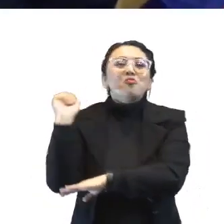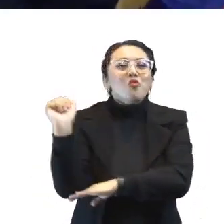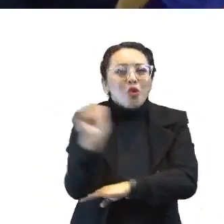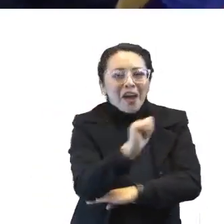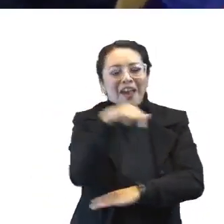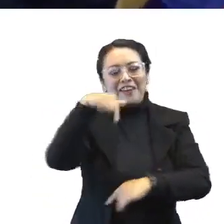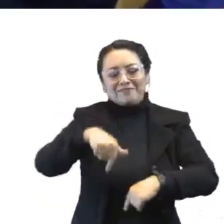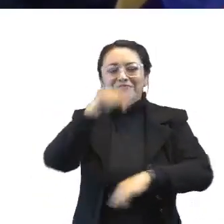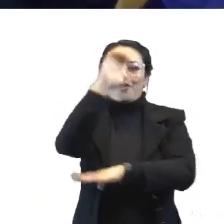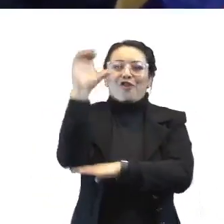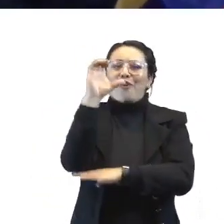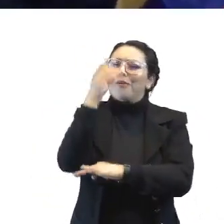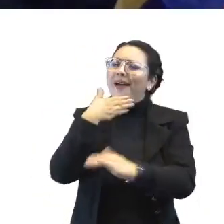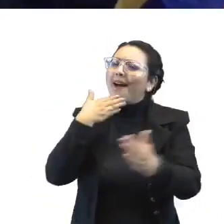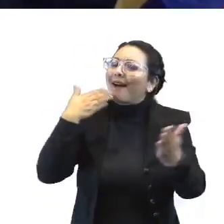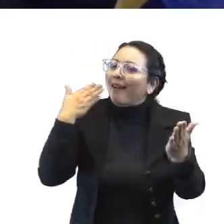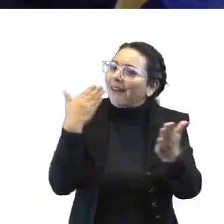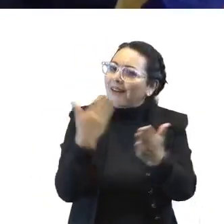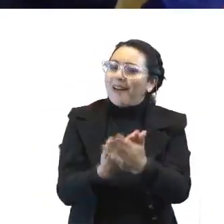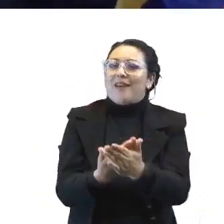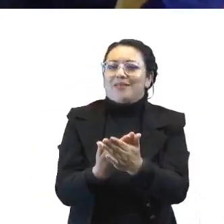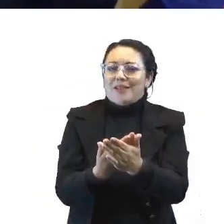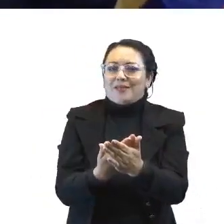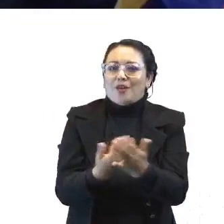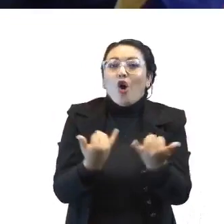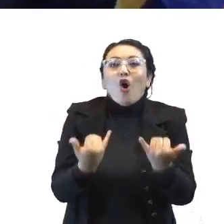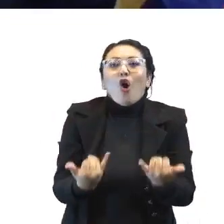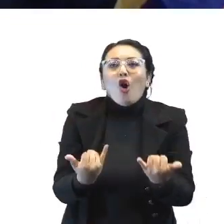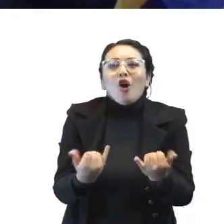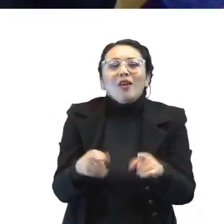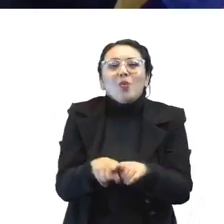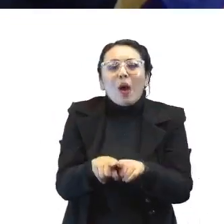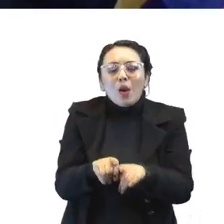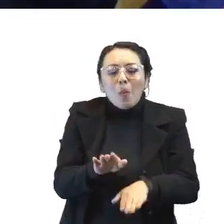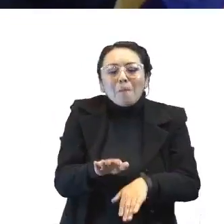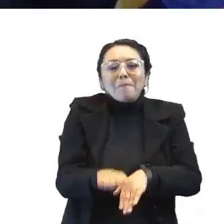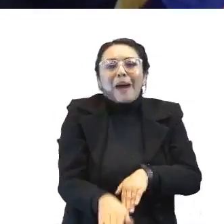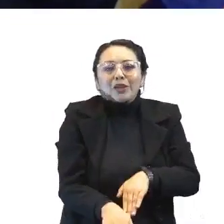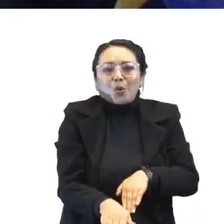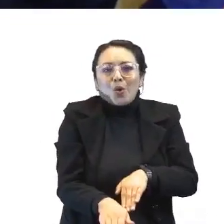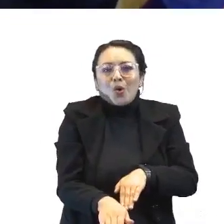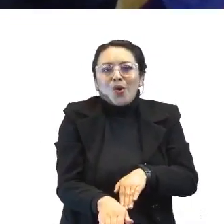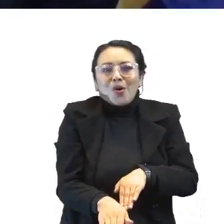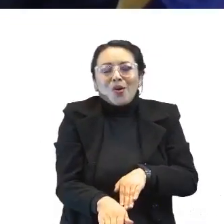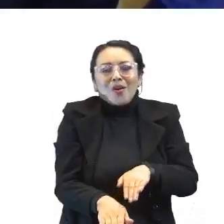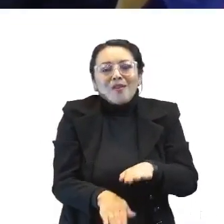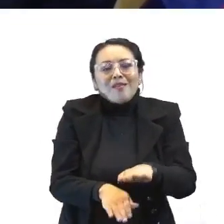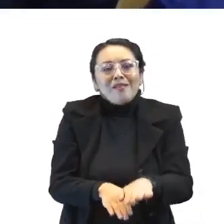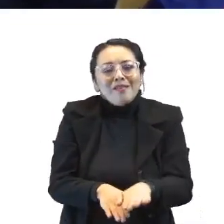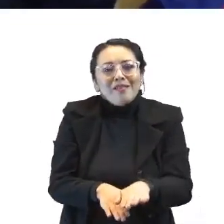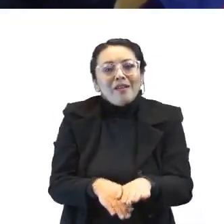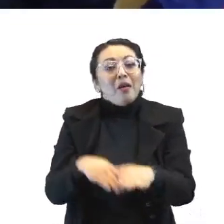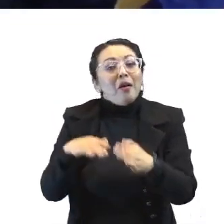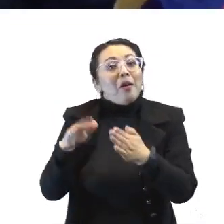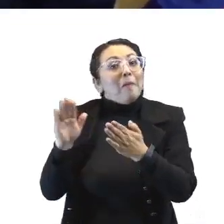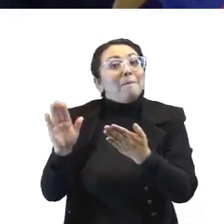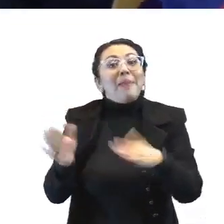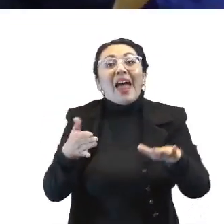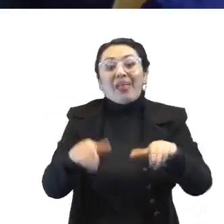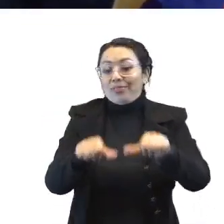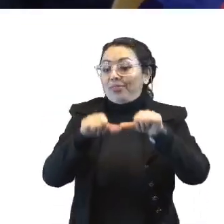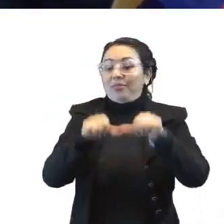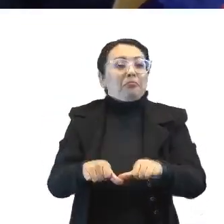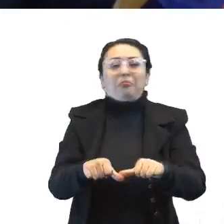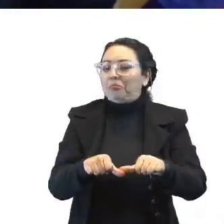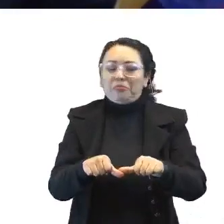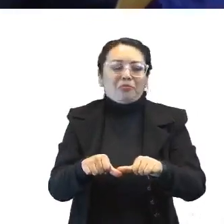gracias a este paso importante que estamos dando, que no es el plan definitivo, pero